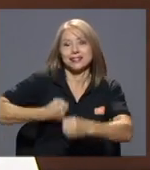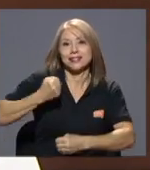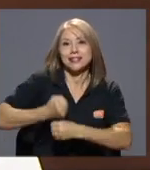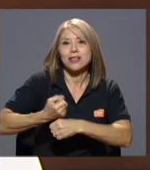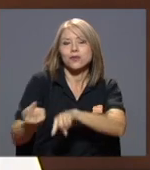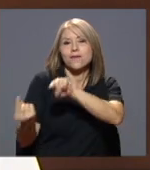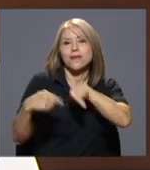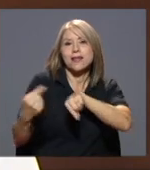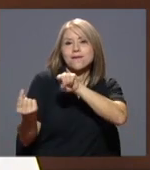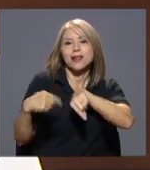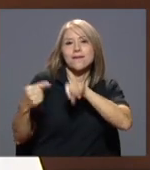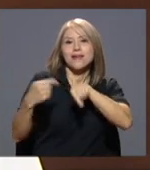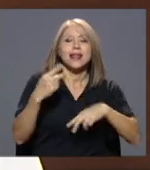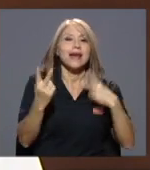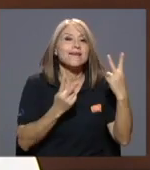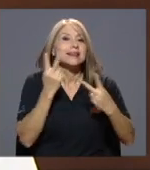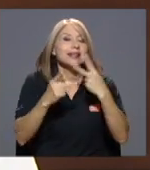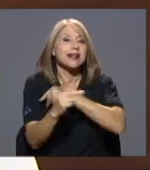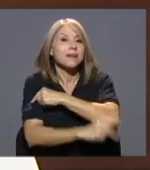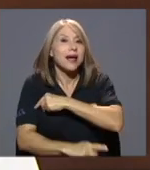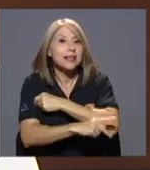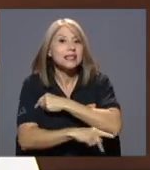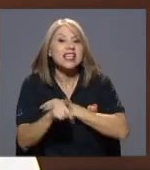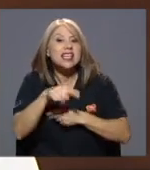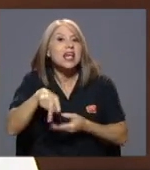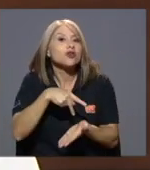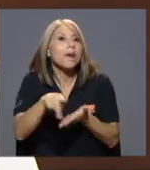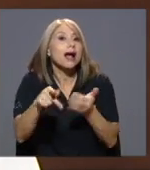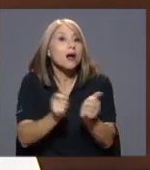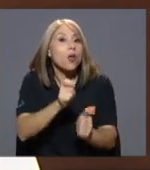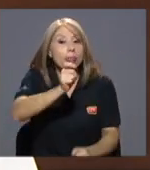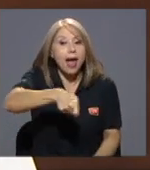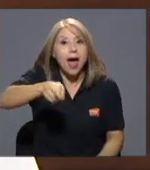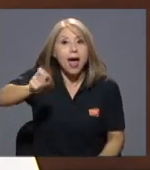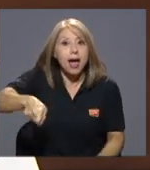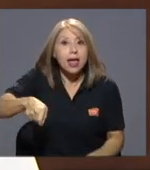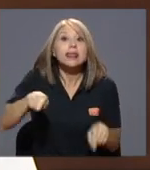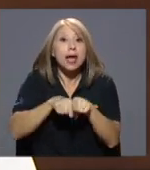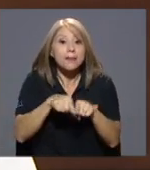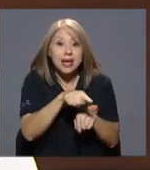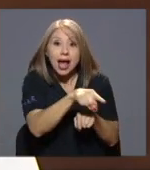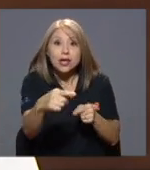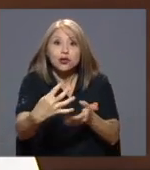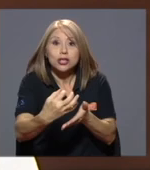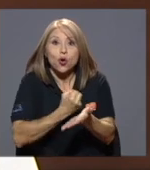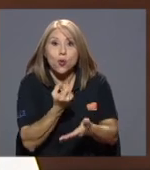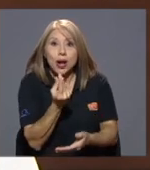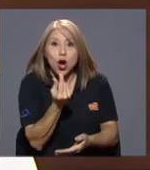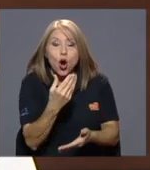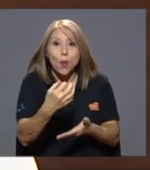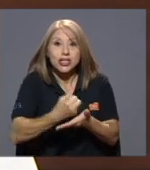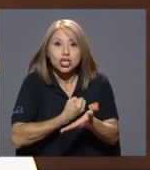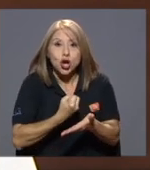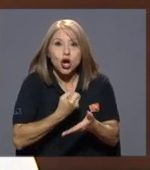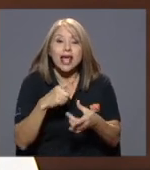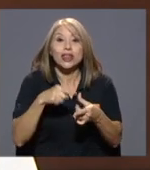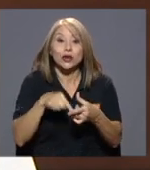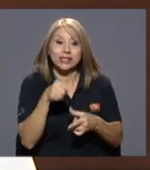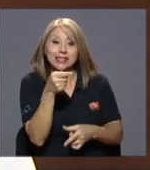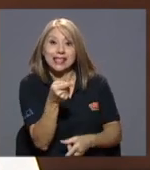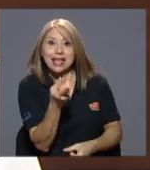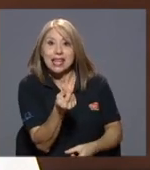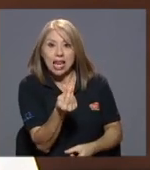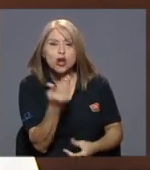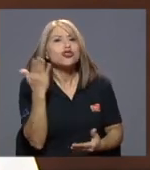de crédito y de débito. Y también a ellos les cobran esas comisiones. Pues ese dinero estamos proponiendo, que eso se sabe cuánto